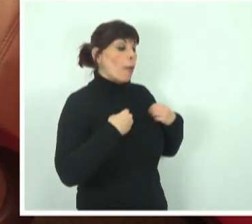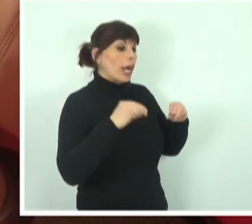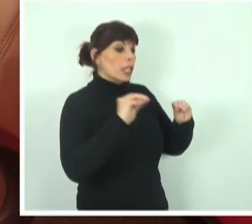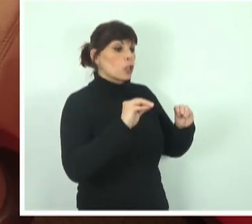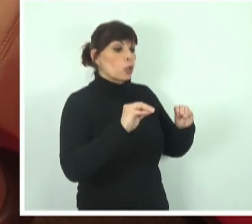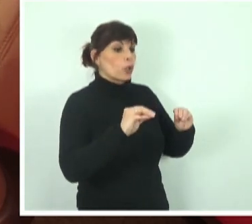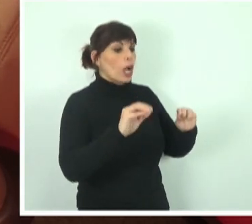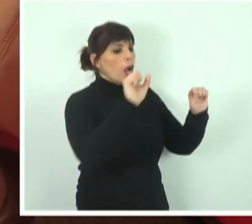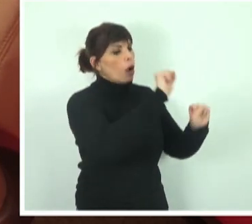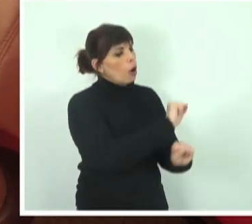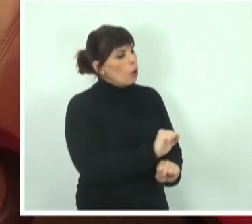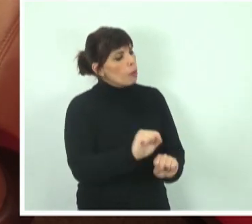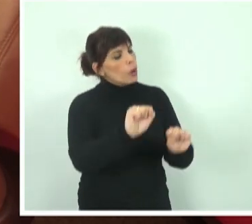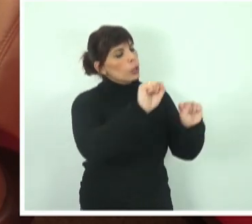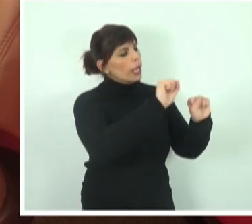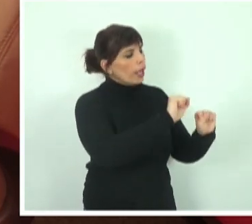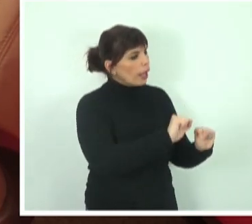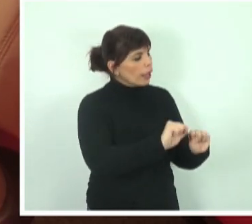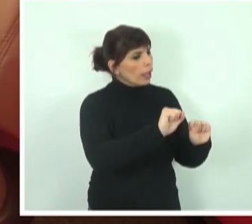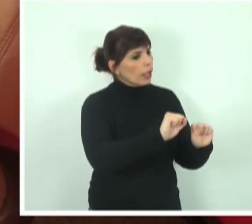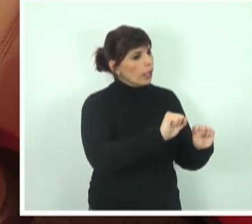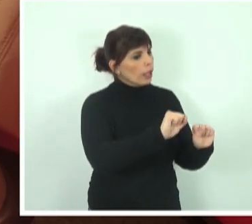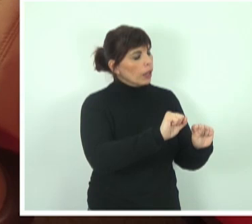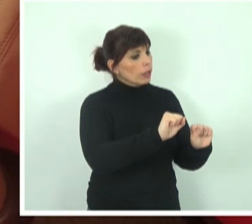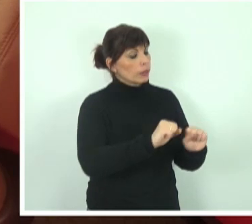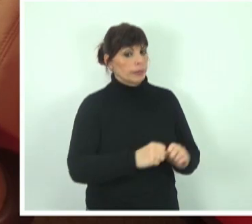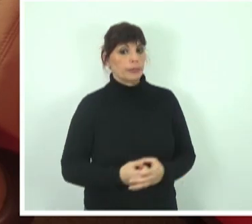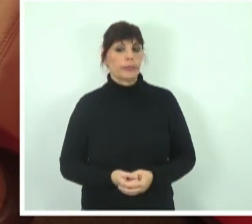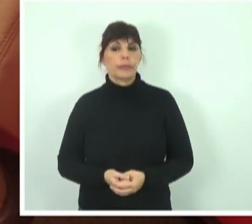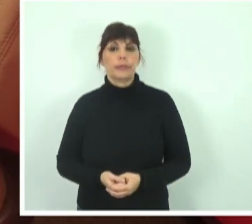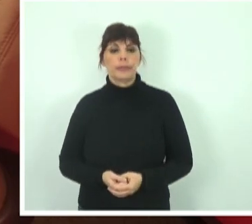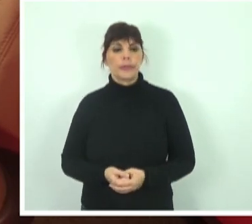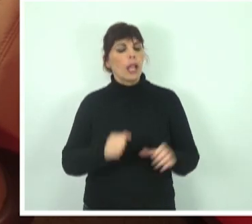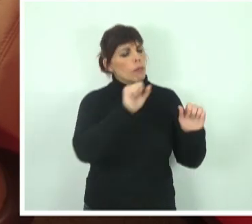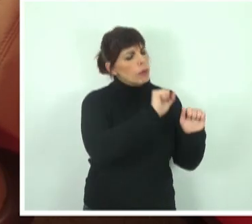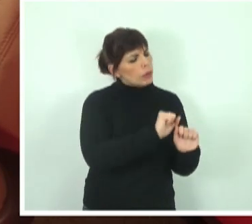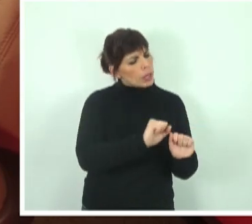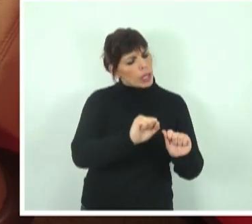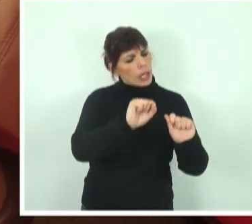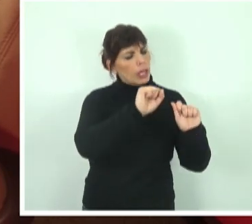dijo, ordeña, sino dijo, protege mis ovejas. Apacienta mis ovejas.